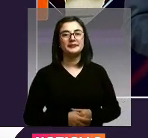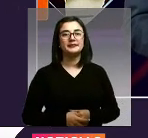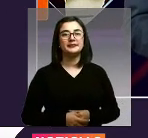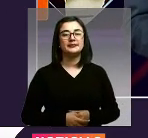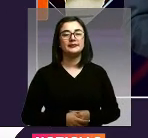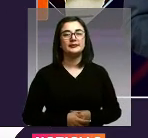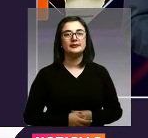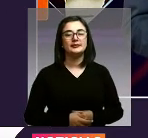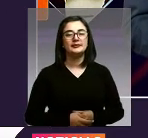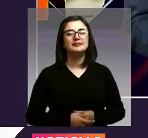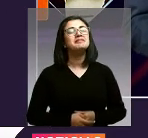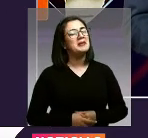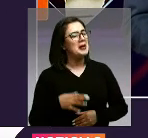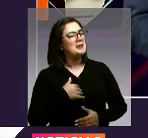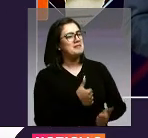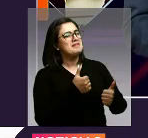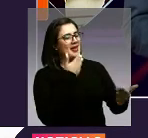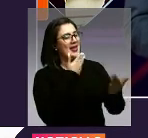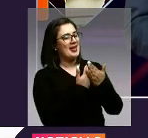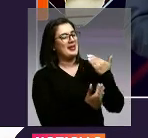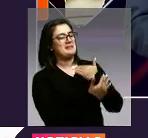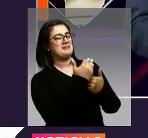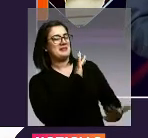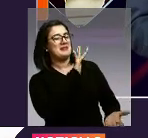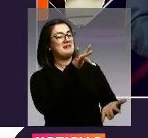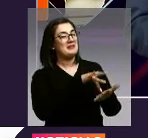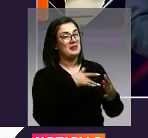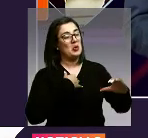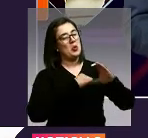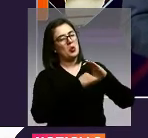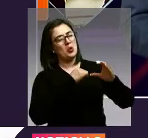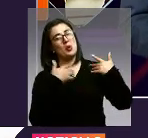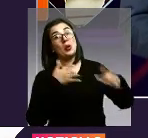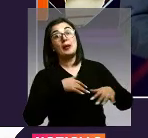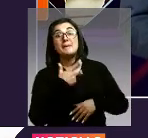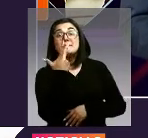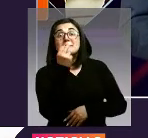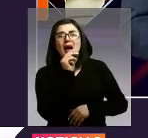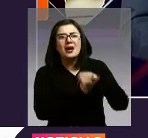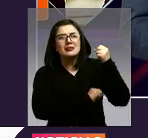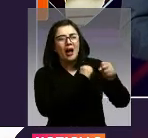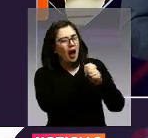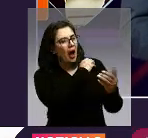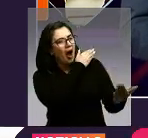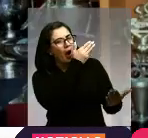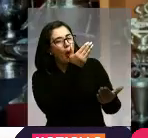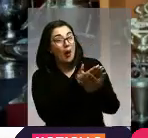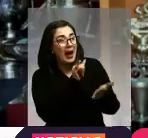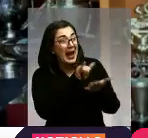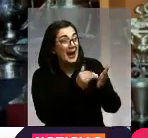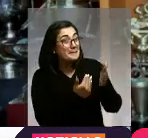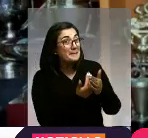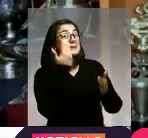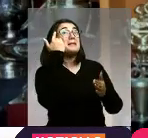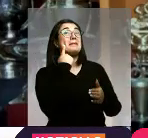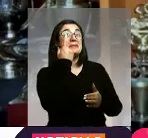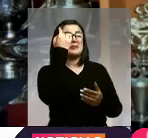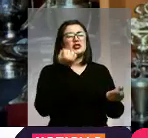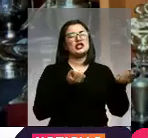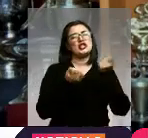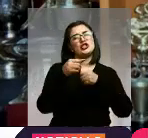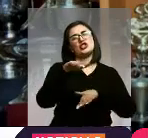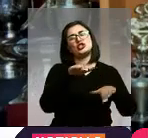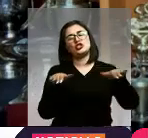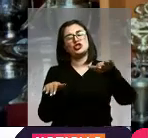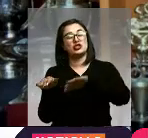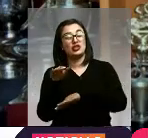Muy bien, y gracias por la invitación, increíble. Sí, han pasado 20 años desde ese momento, pues, histórico de regresar al protagonismo,